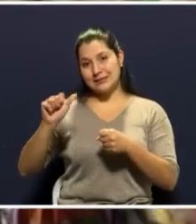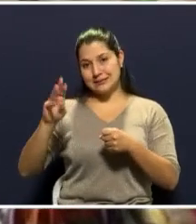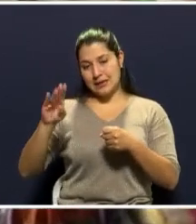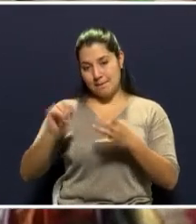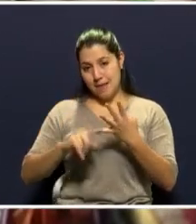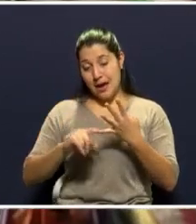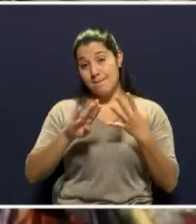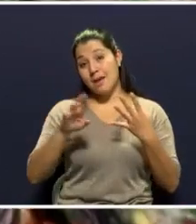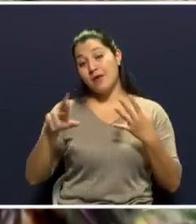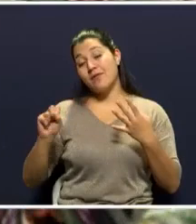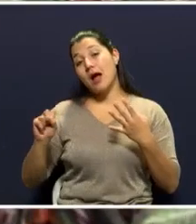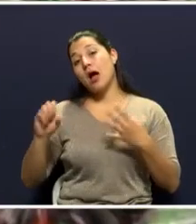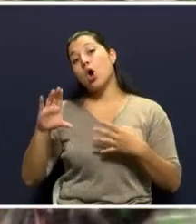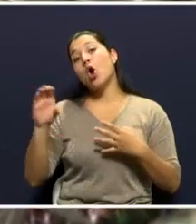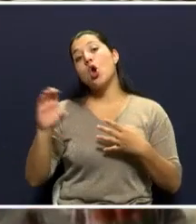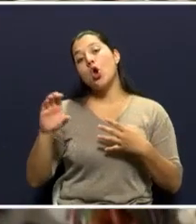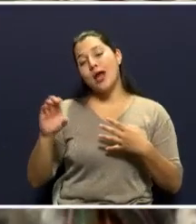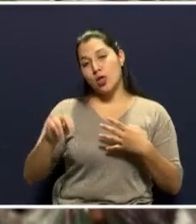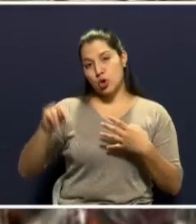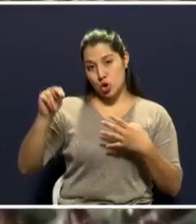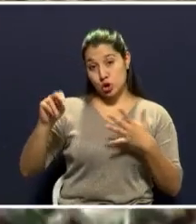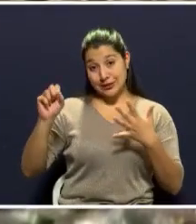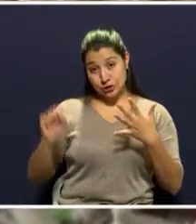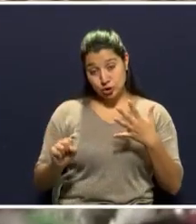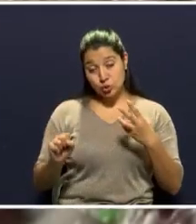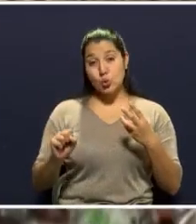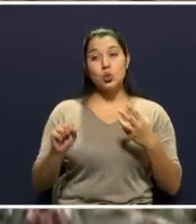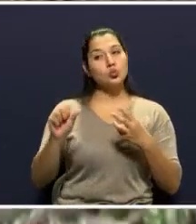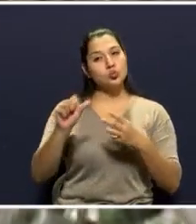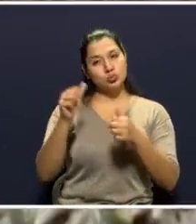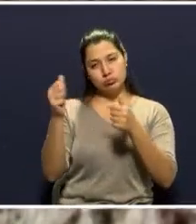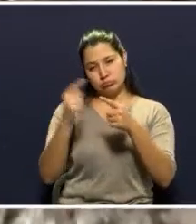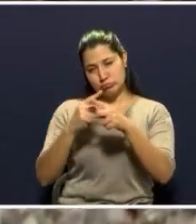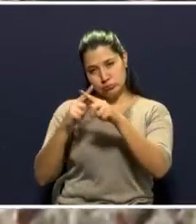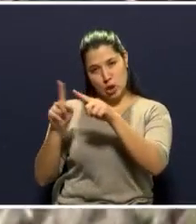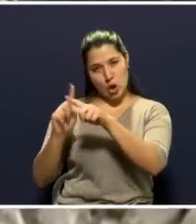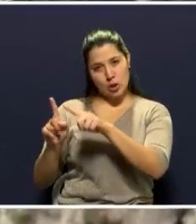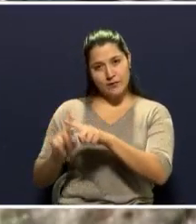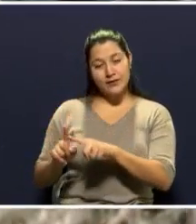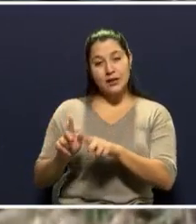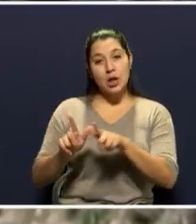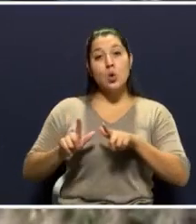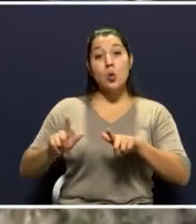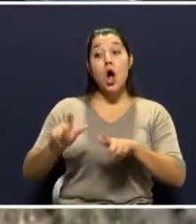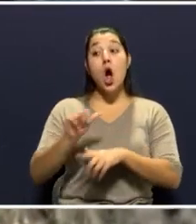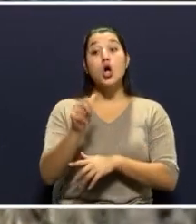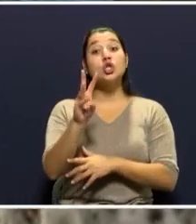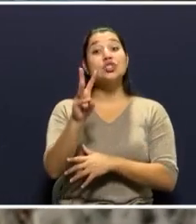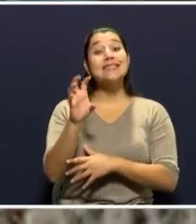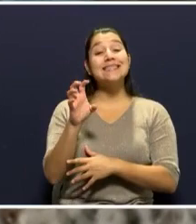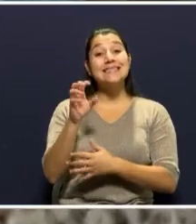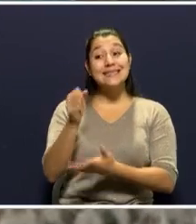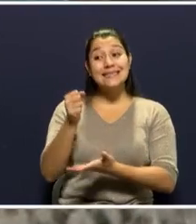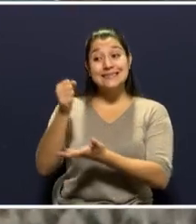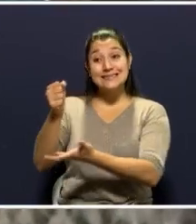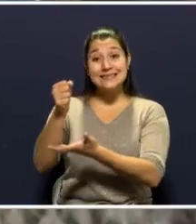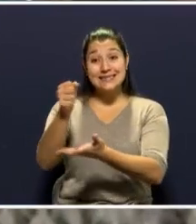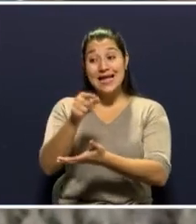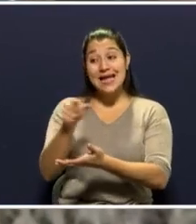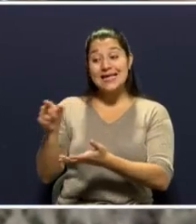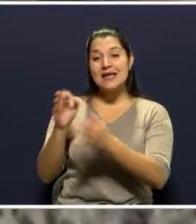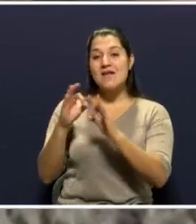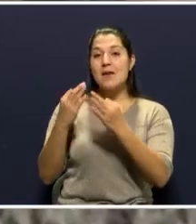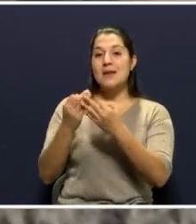Norte, Barra del Colorado Sur y Laguna de Agua Dulce, entre otras. Los otros 600 diarios fueron entregados a las familias afectadas a causa de